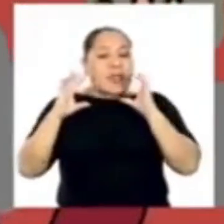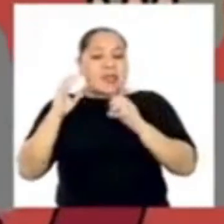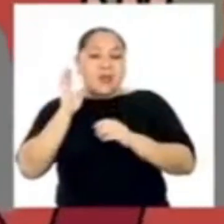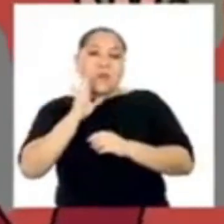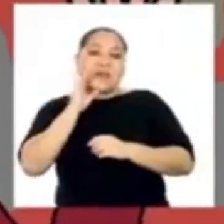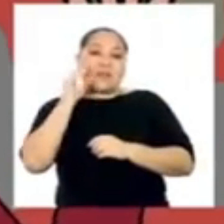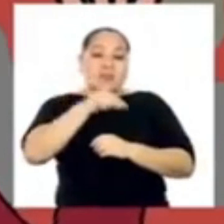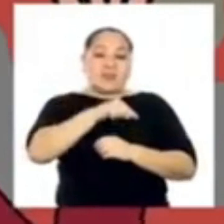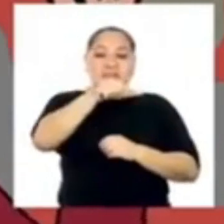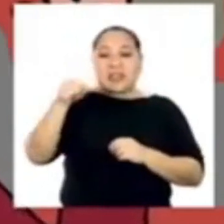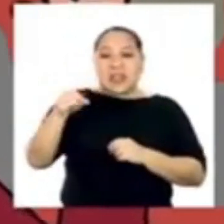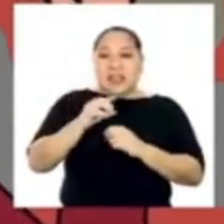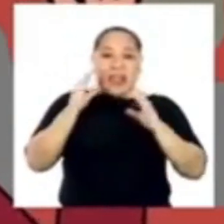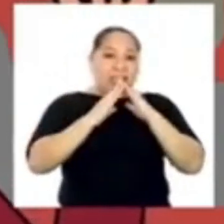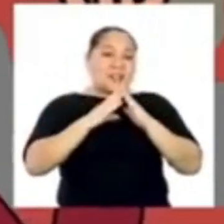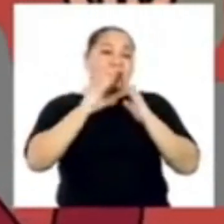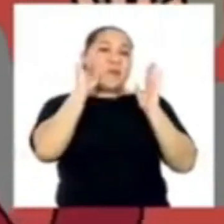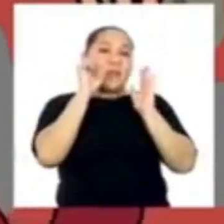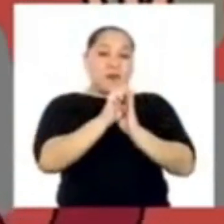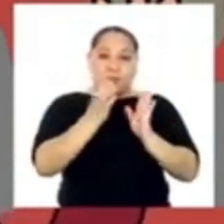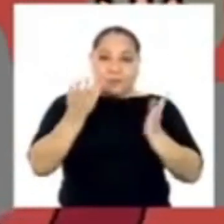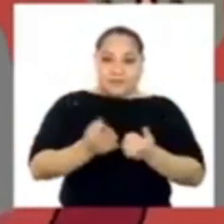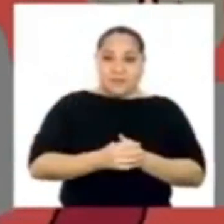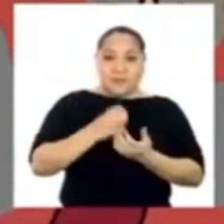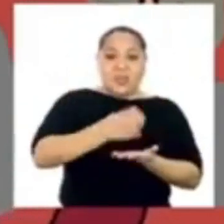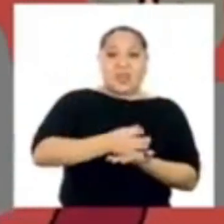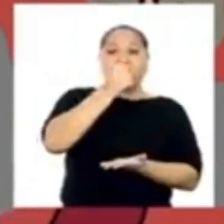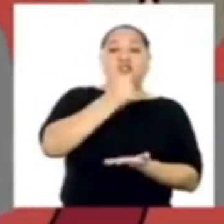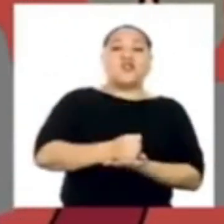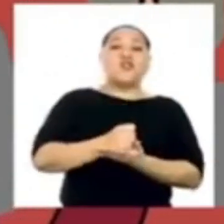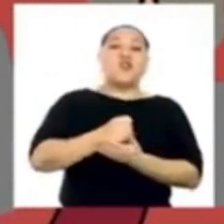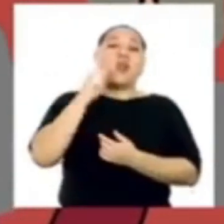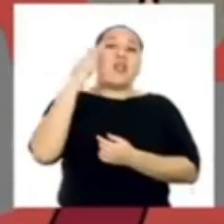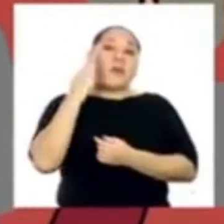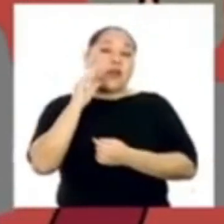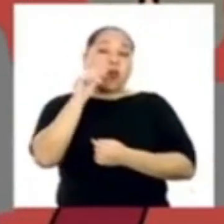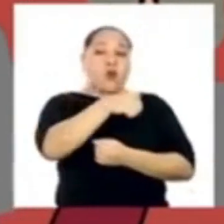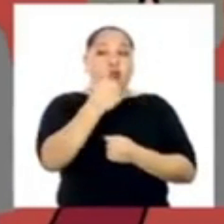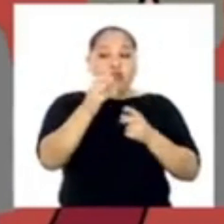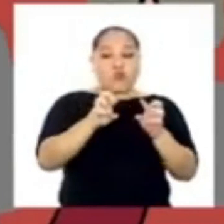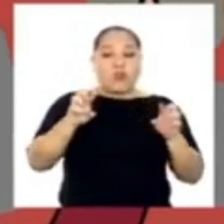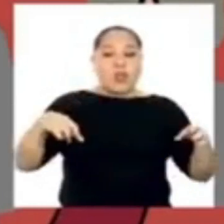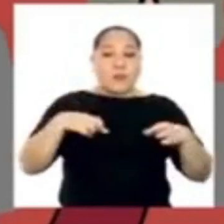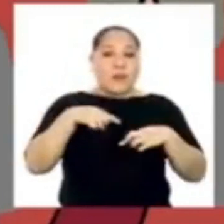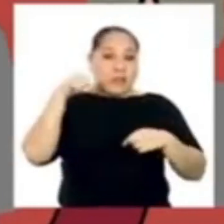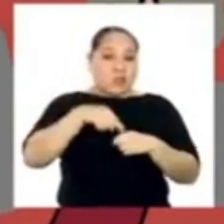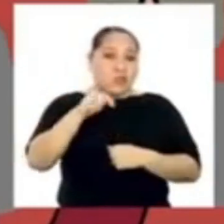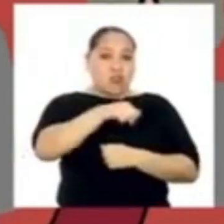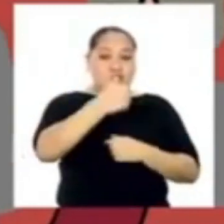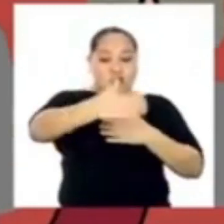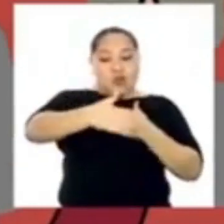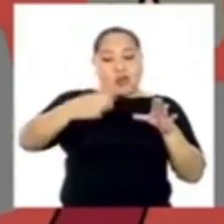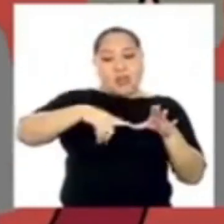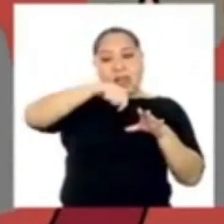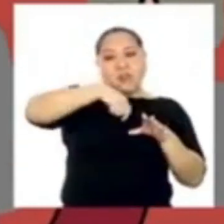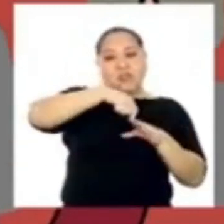qué residuos botamos en cada lugar de la casa. Por ejemplo, tenemos un tacho en el baño, otro en el patio y otro en